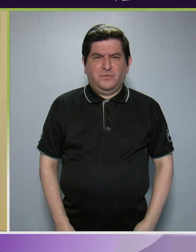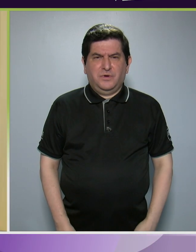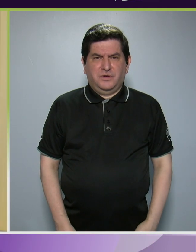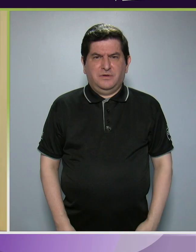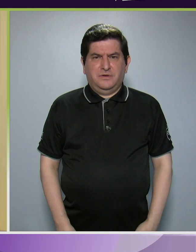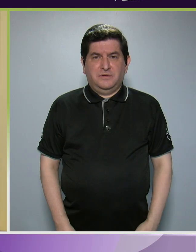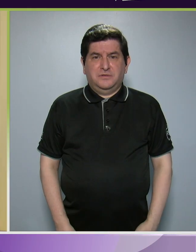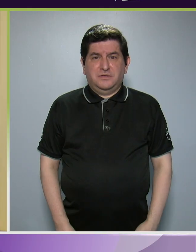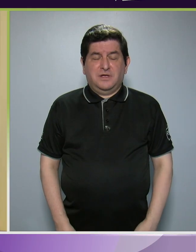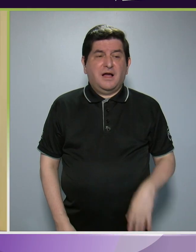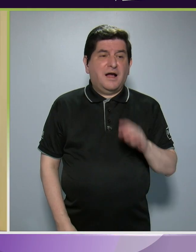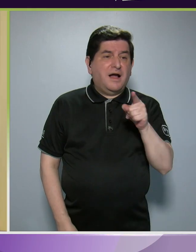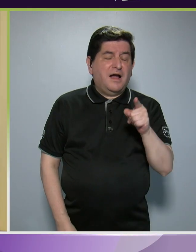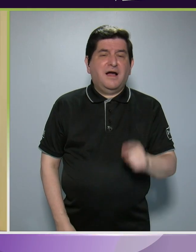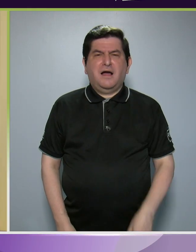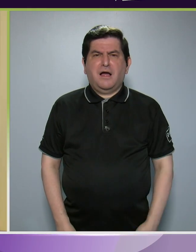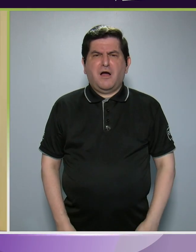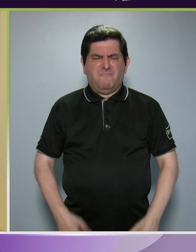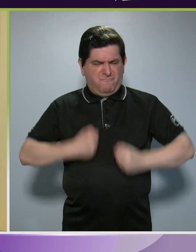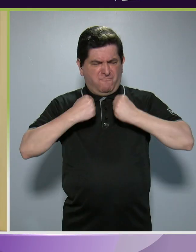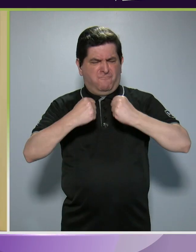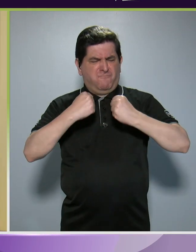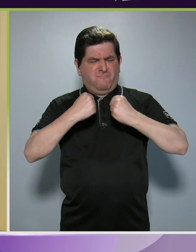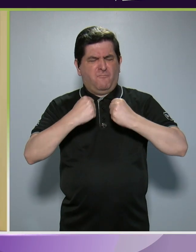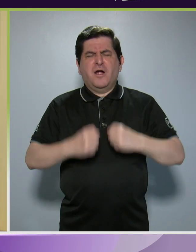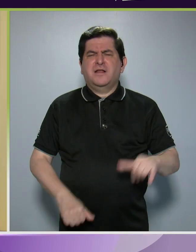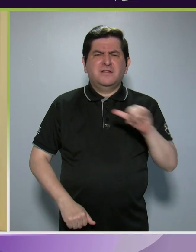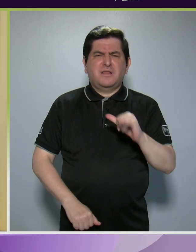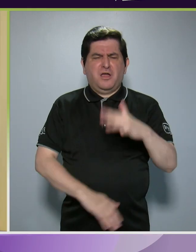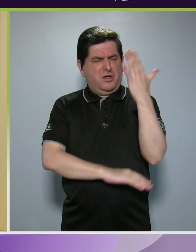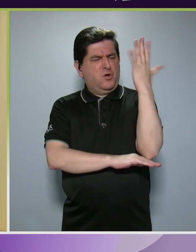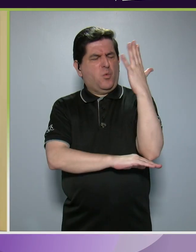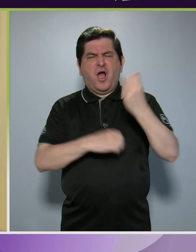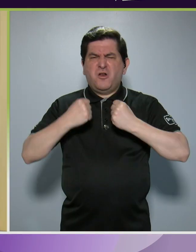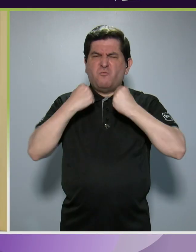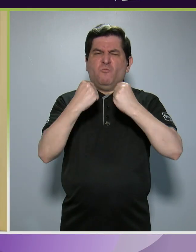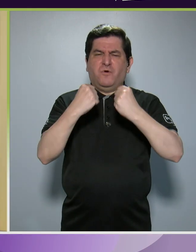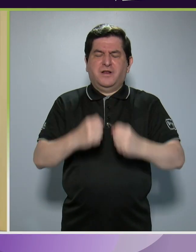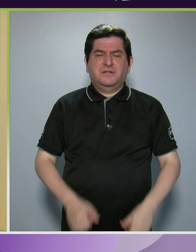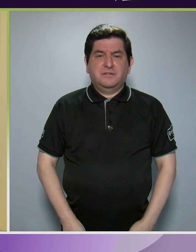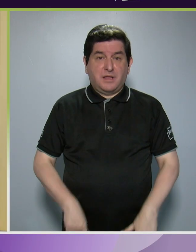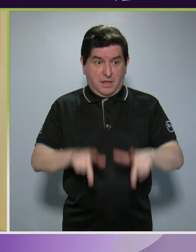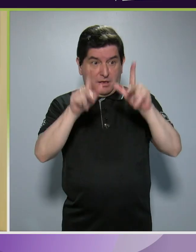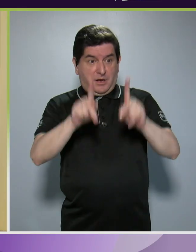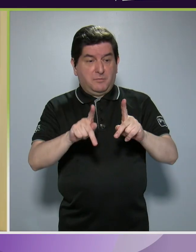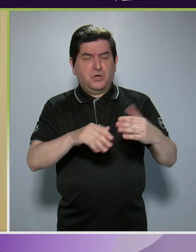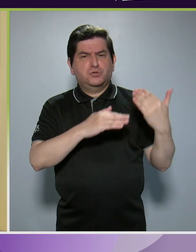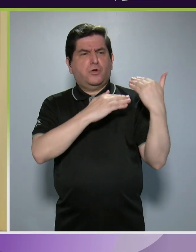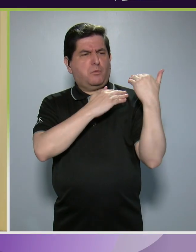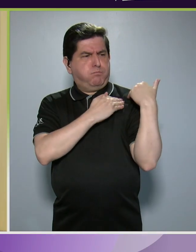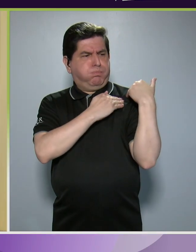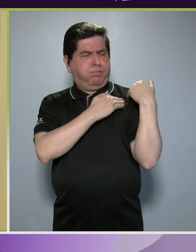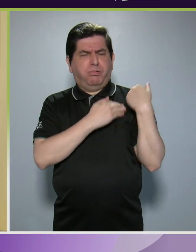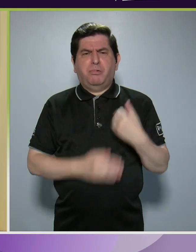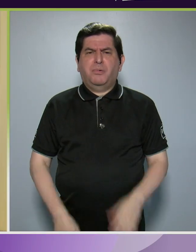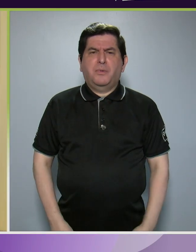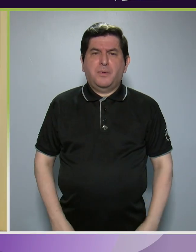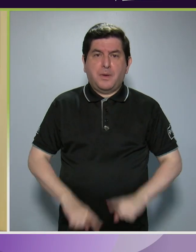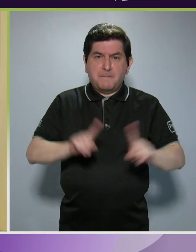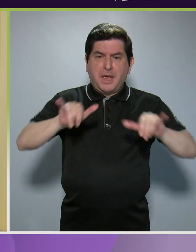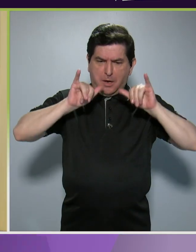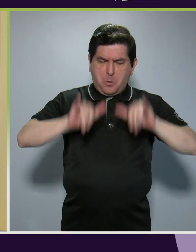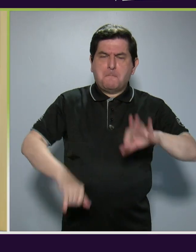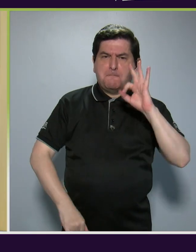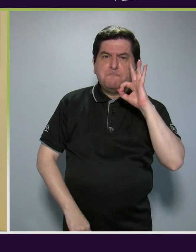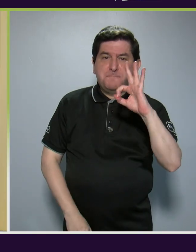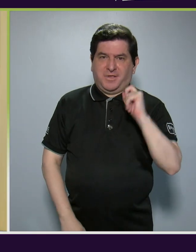abuelas decían es que es como un roble, ¿verdad? Que es esa estructura de que es una persona que ha aguantado mucho, que ha llegado mucho, pero que se conserva muy